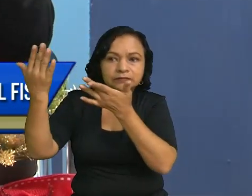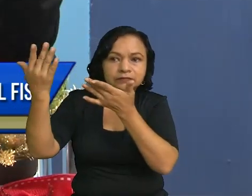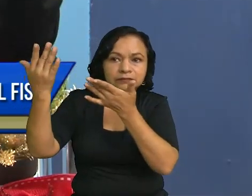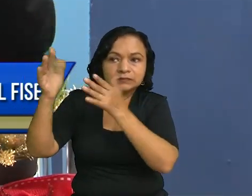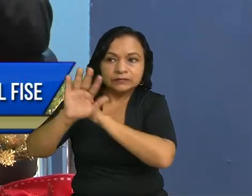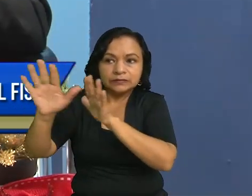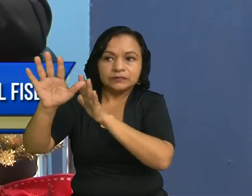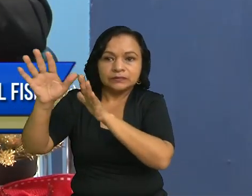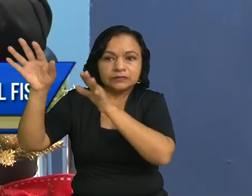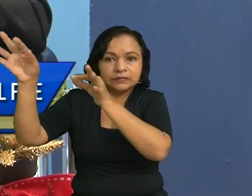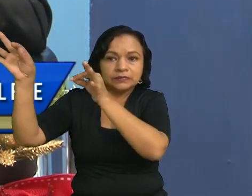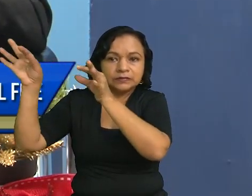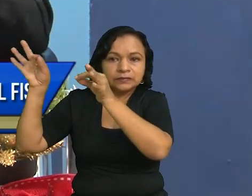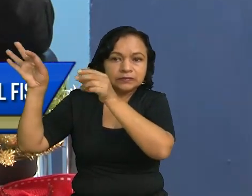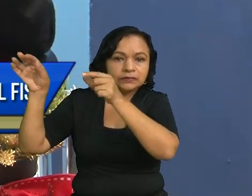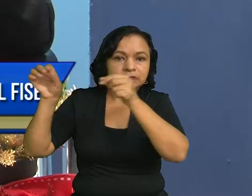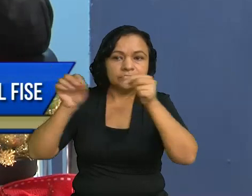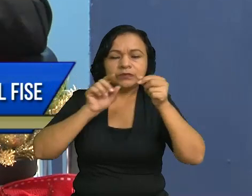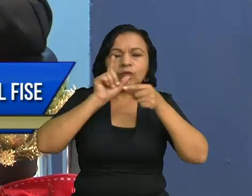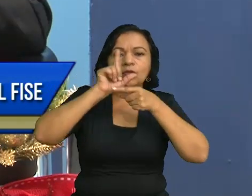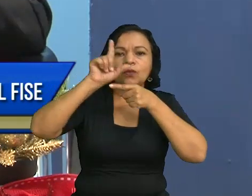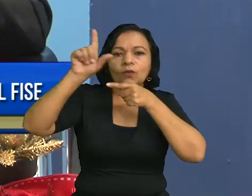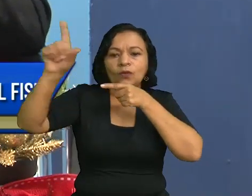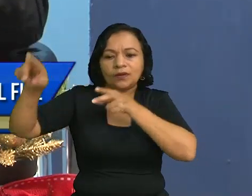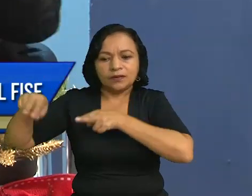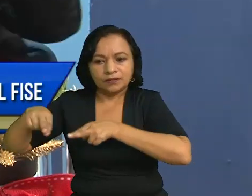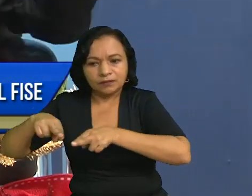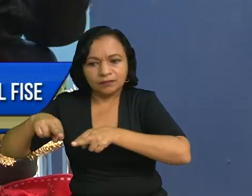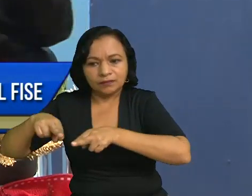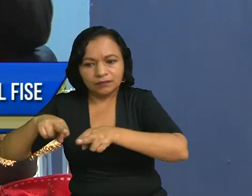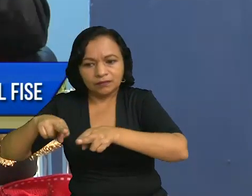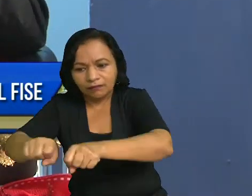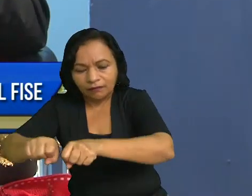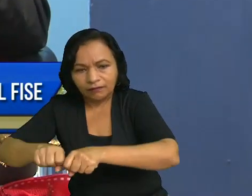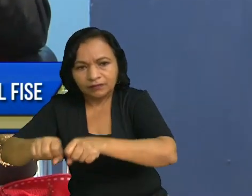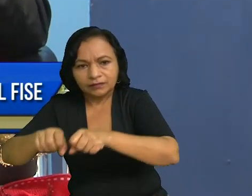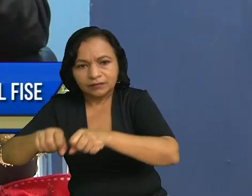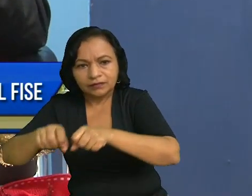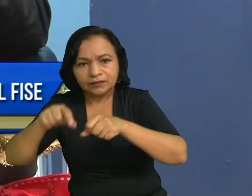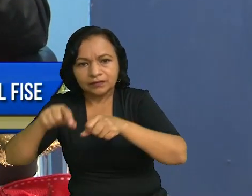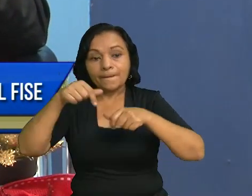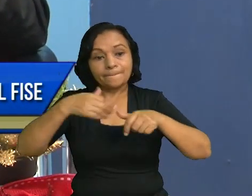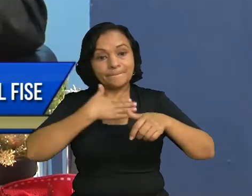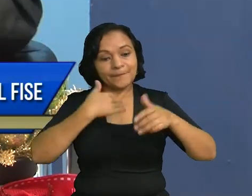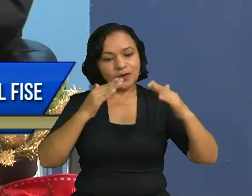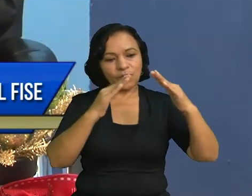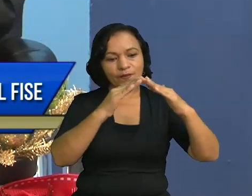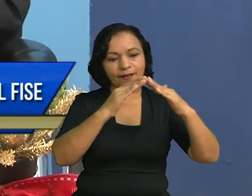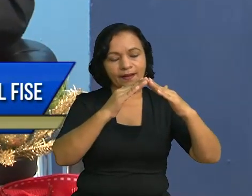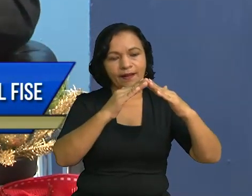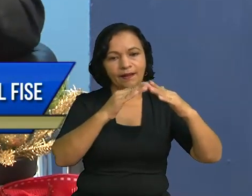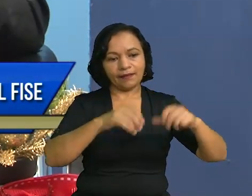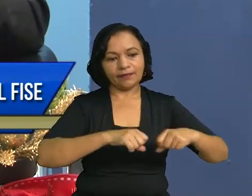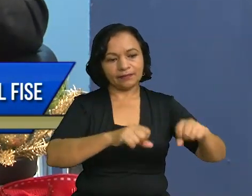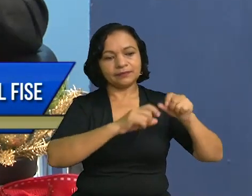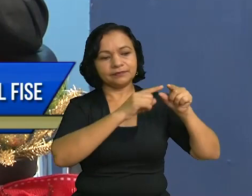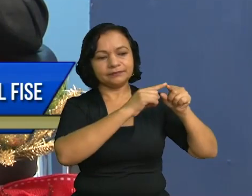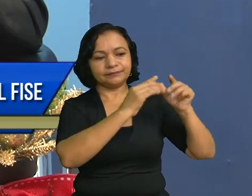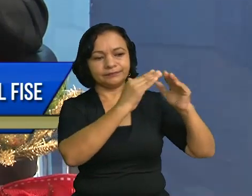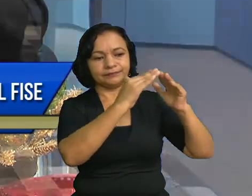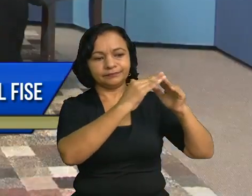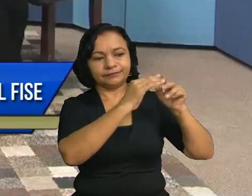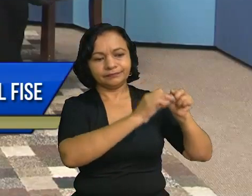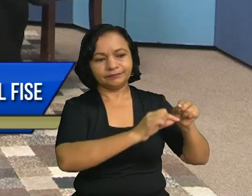porque eso instancia pasión distancia entonces ahora que todo lo tienen porque además nosotros le llevamos el agua pero le damos también un